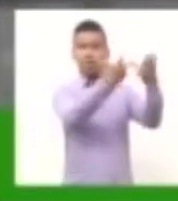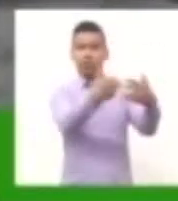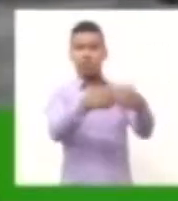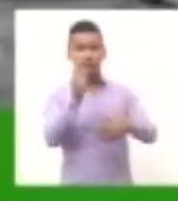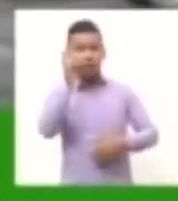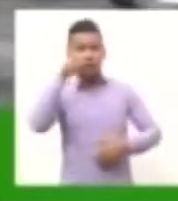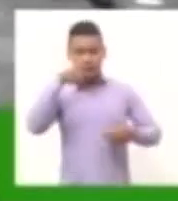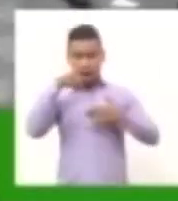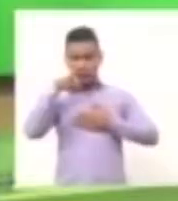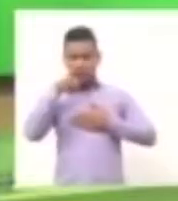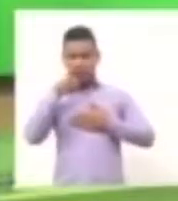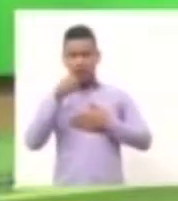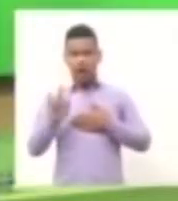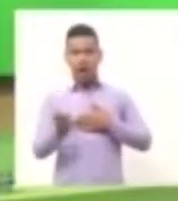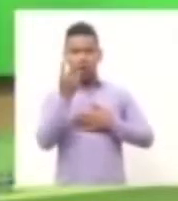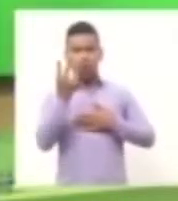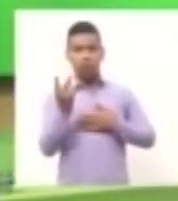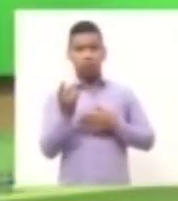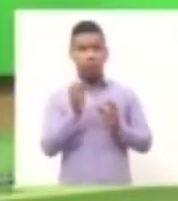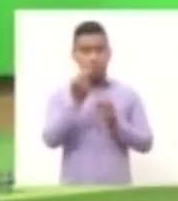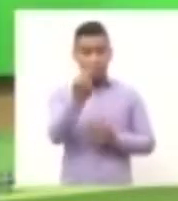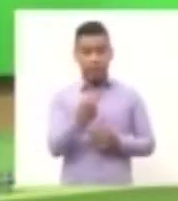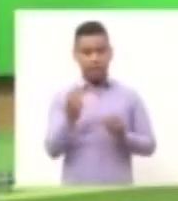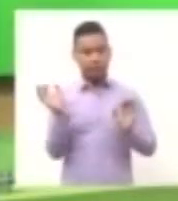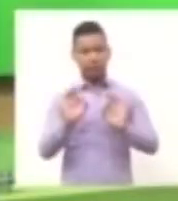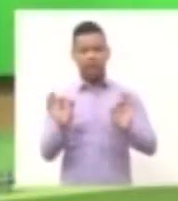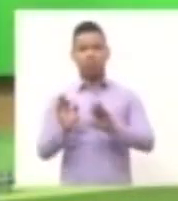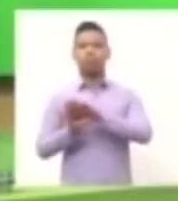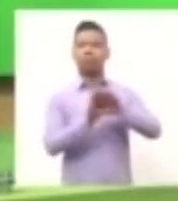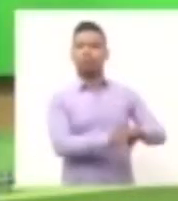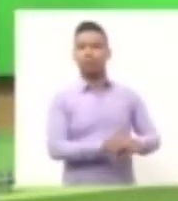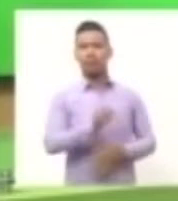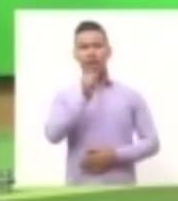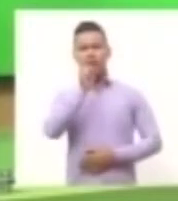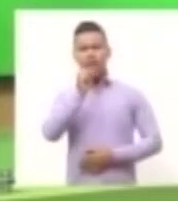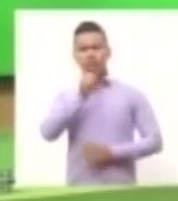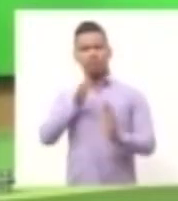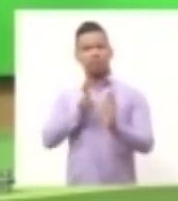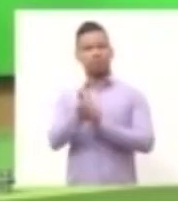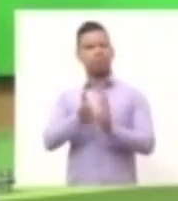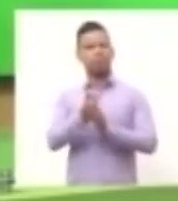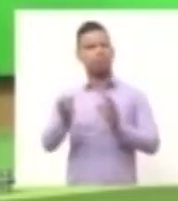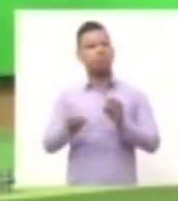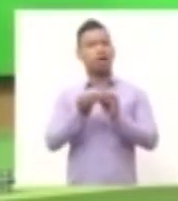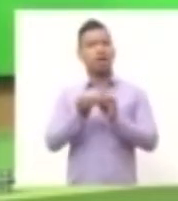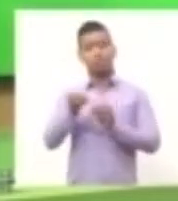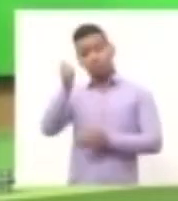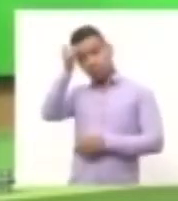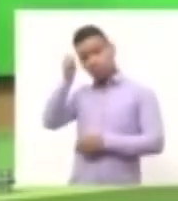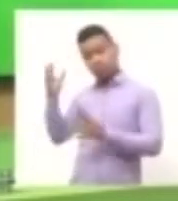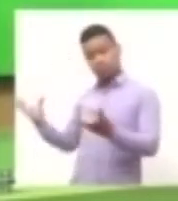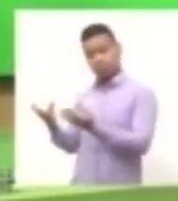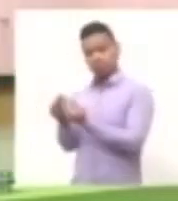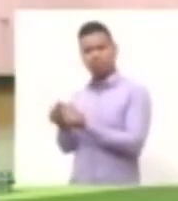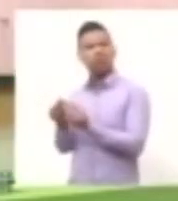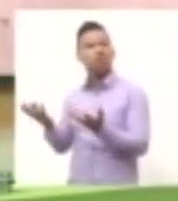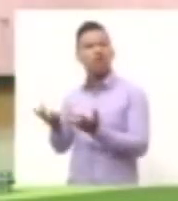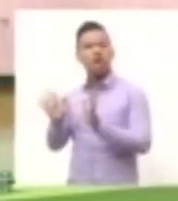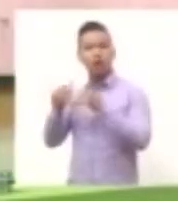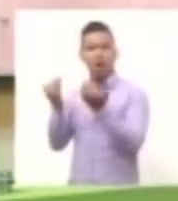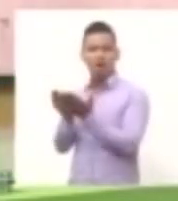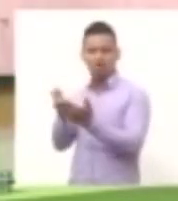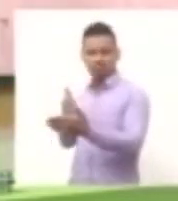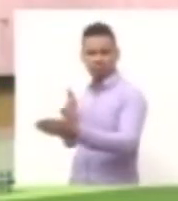financieros. Bien, y tenemos más información porque los docentes de la Normal La Hacienda rechazaron la actitud hostil del concejal